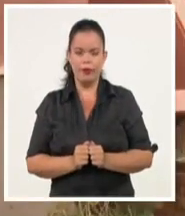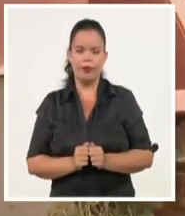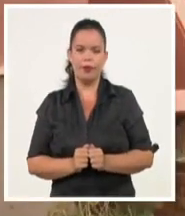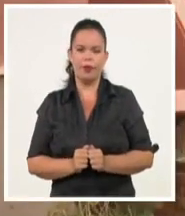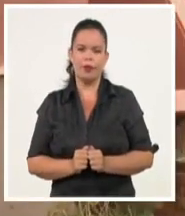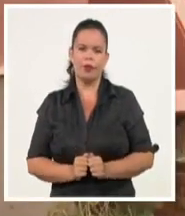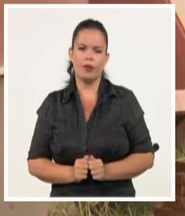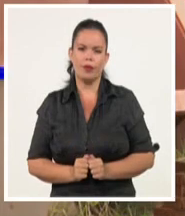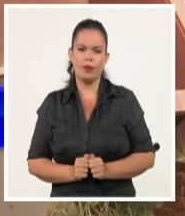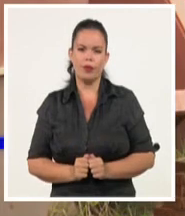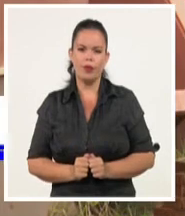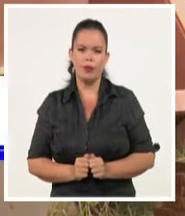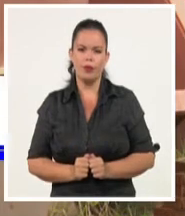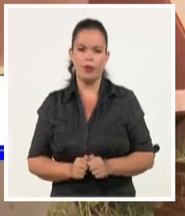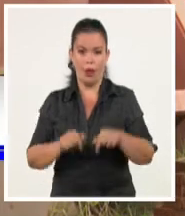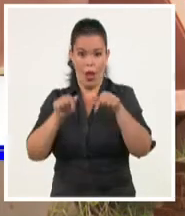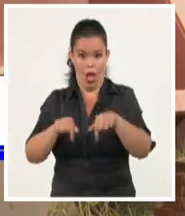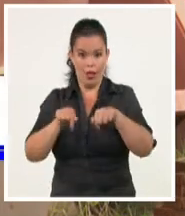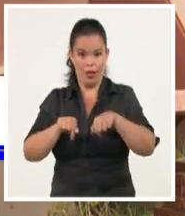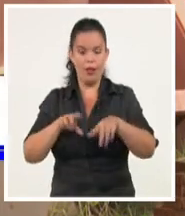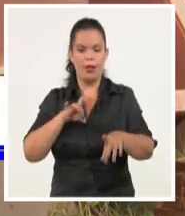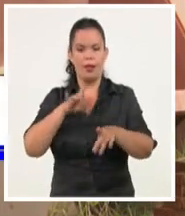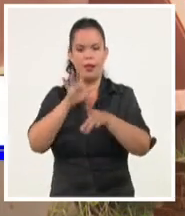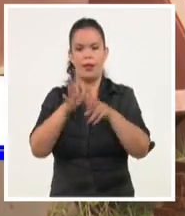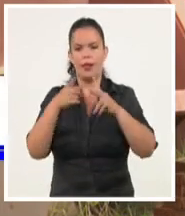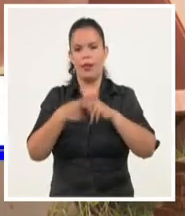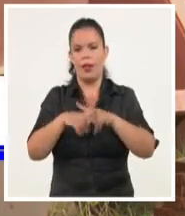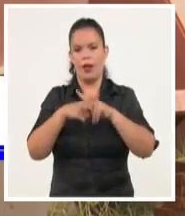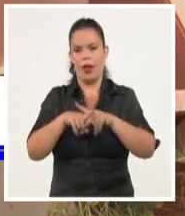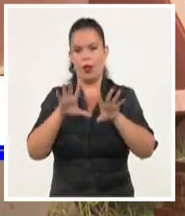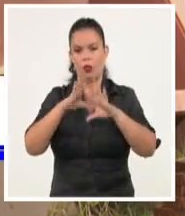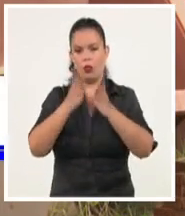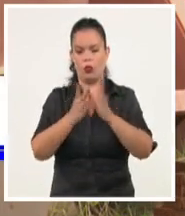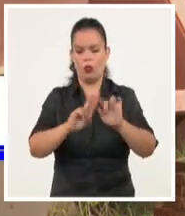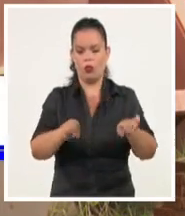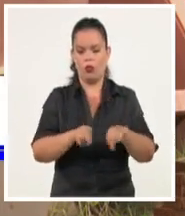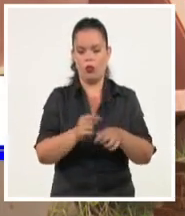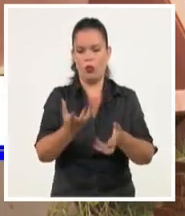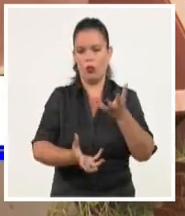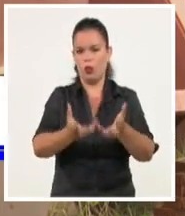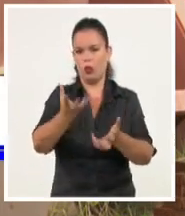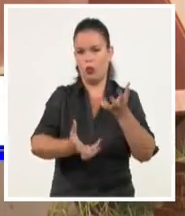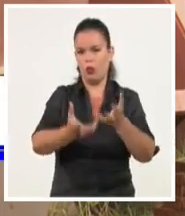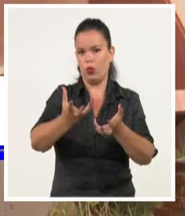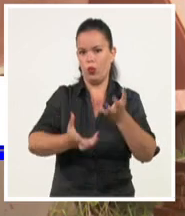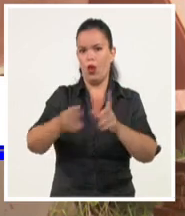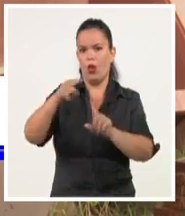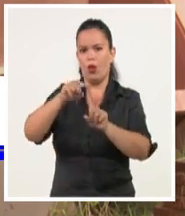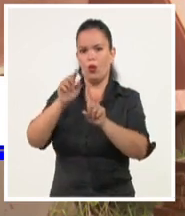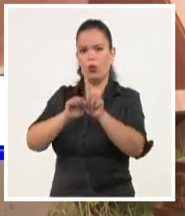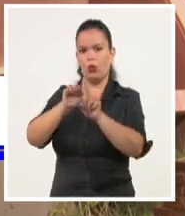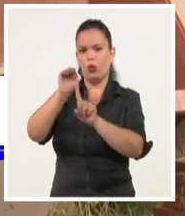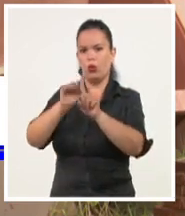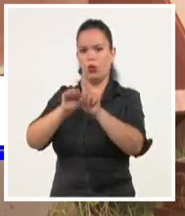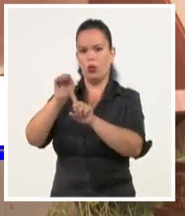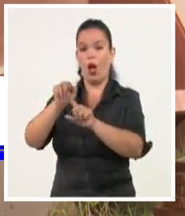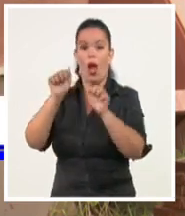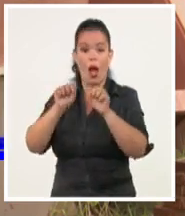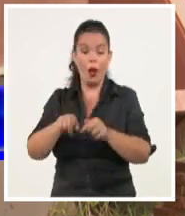Se le va a hacer una intervención en los calentadores regenerativos, en el horno, sobre todo la parte refractaria, la cámara térmica. Se